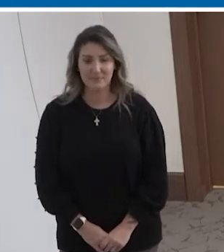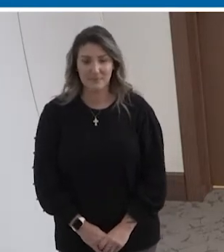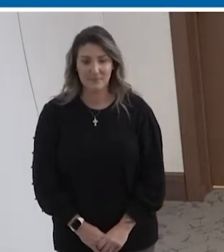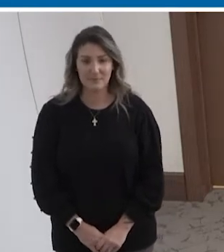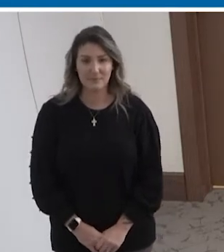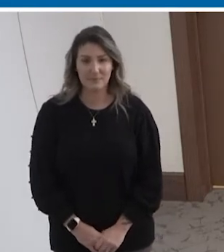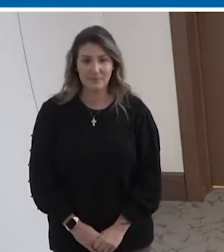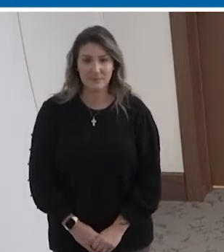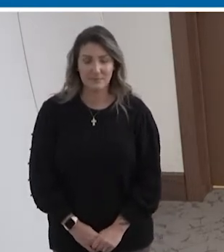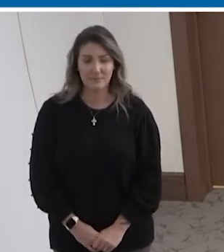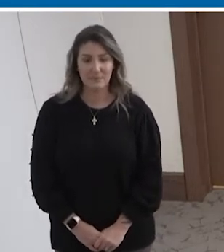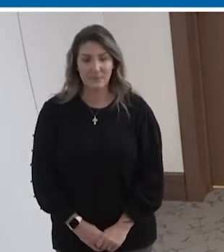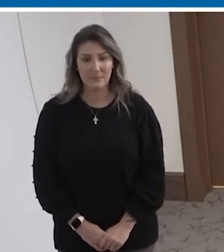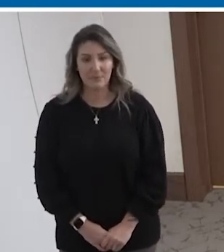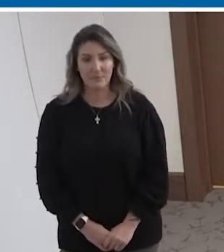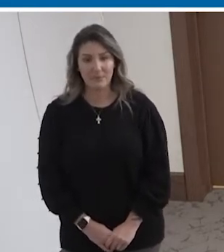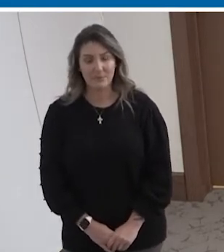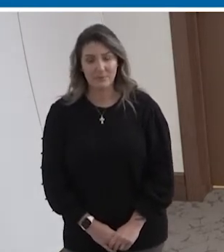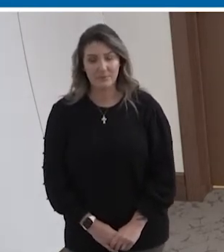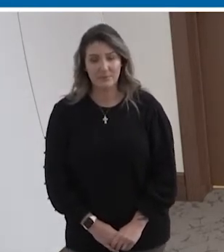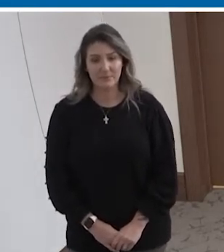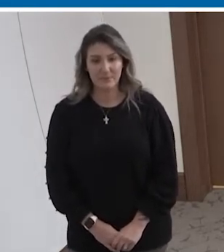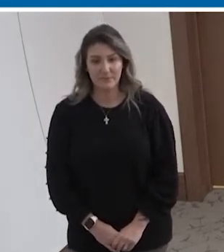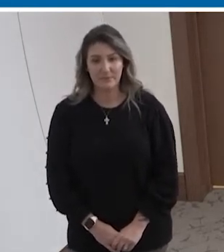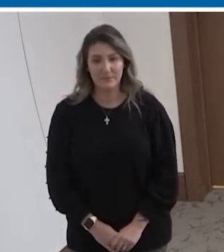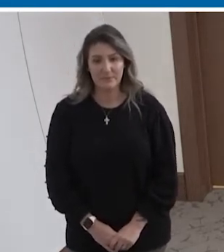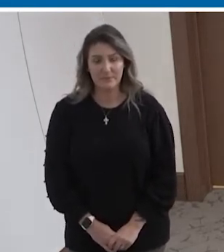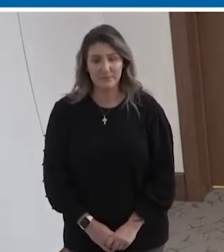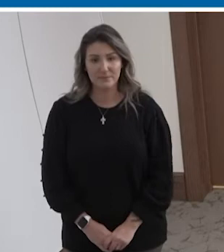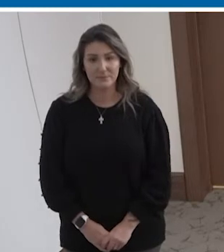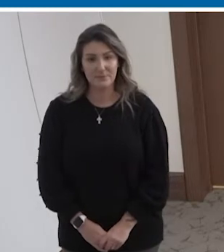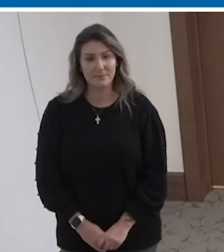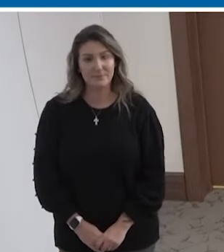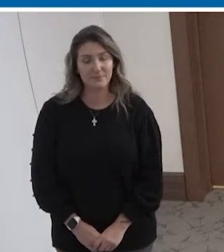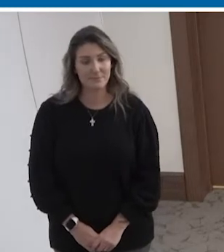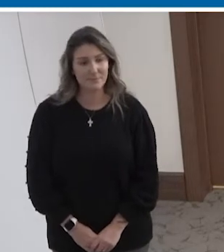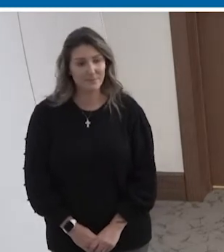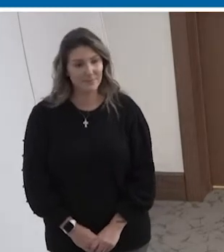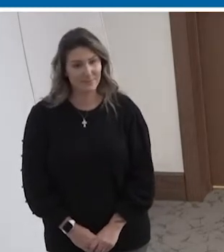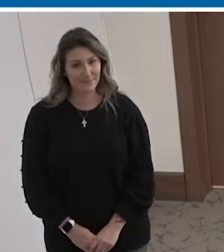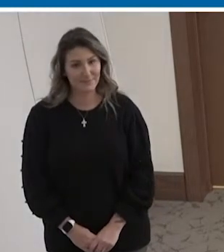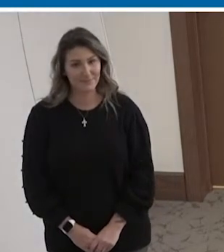encontrar un lugar que tiene citas disponibles.